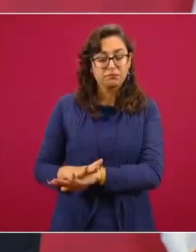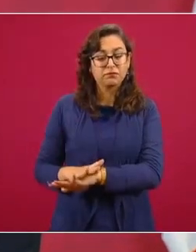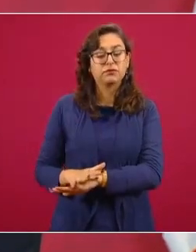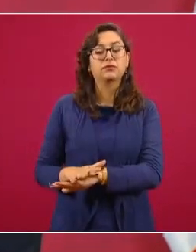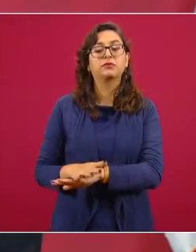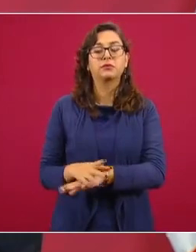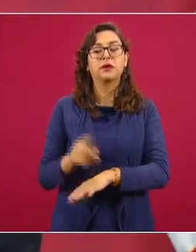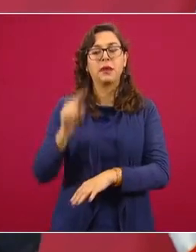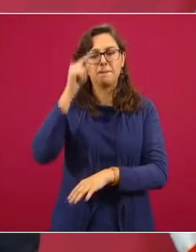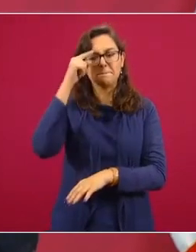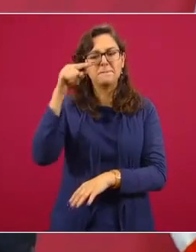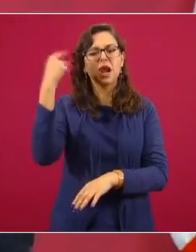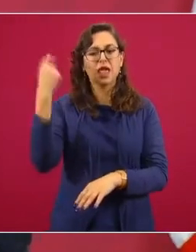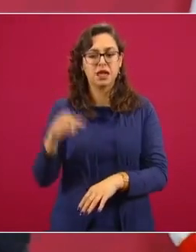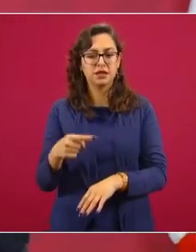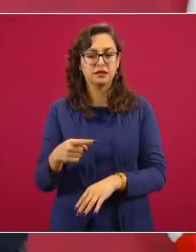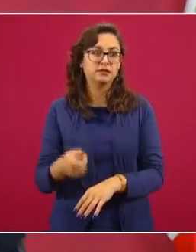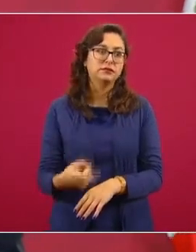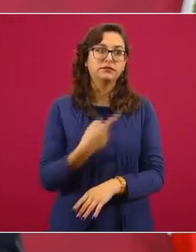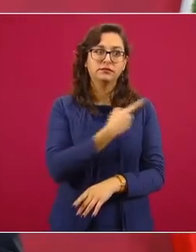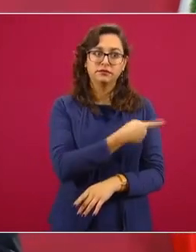se cumpla